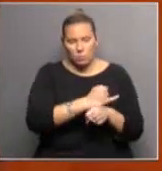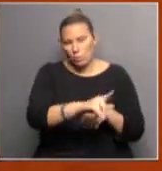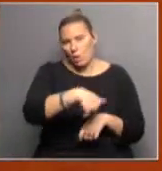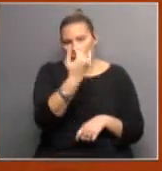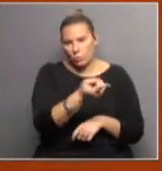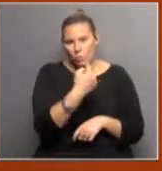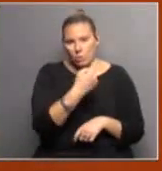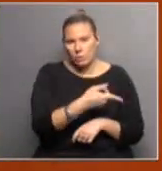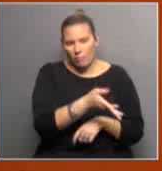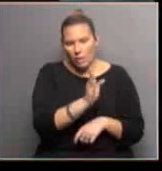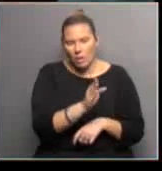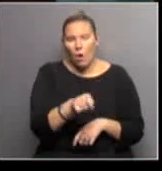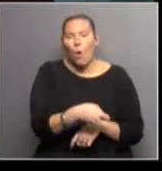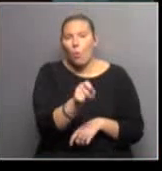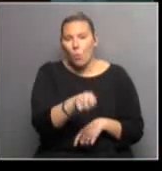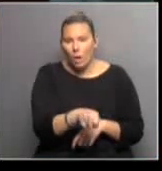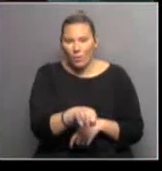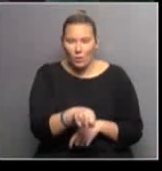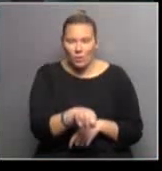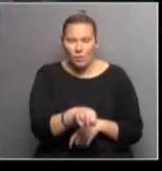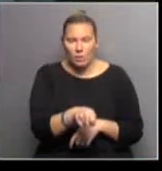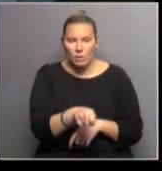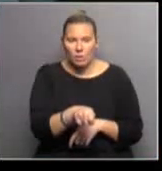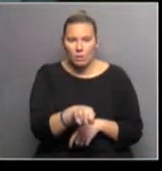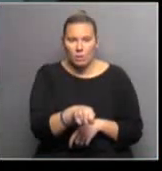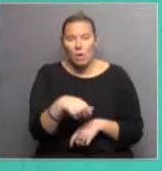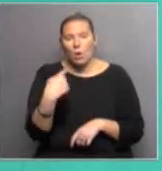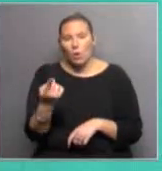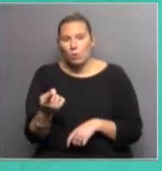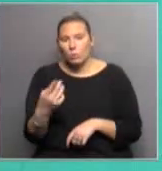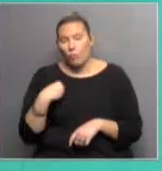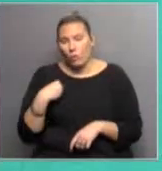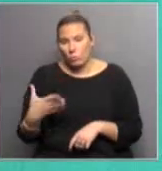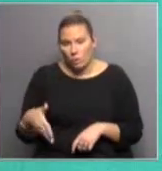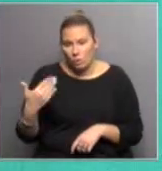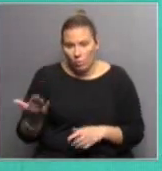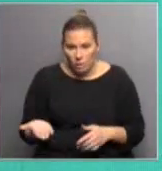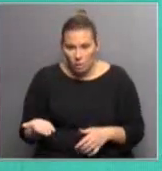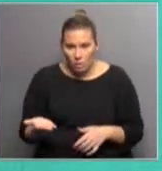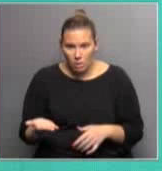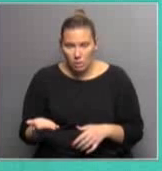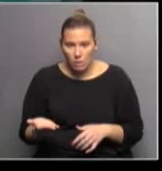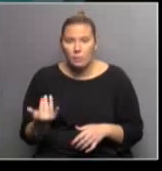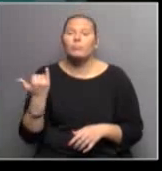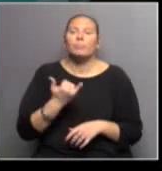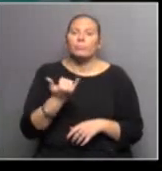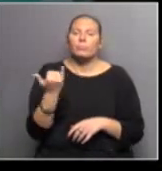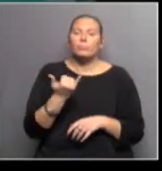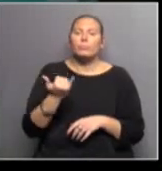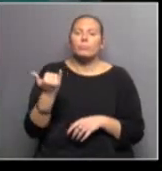de juzgados o de la justicia y otros de forma voluntaria.